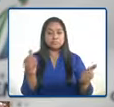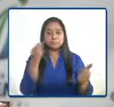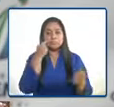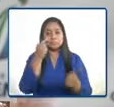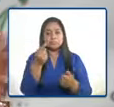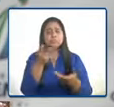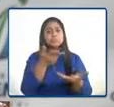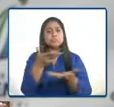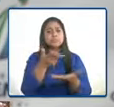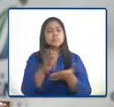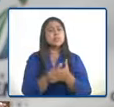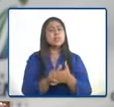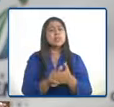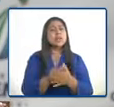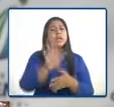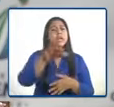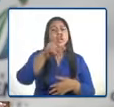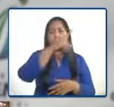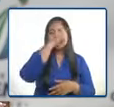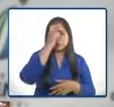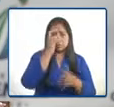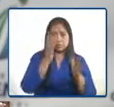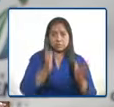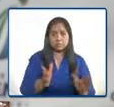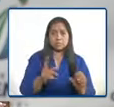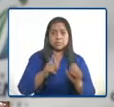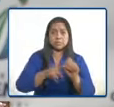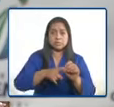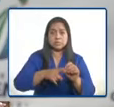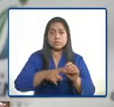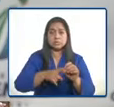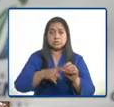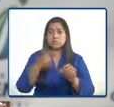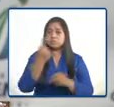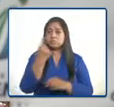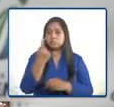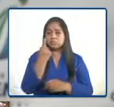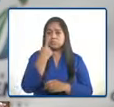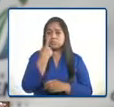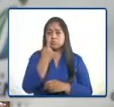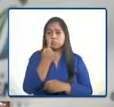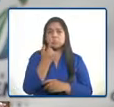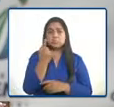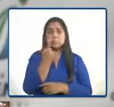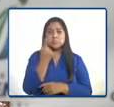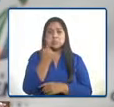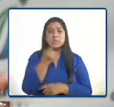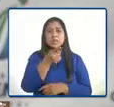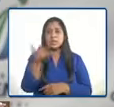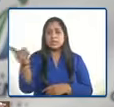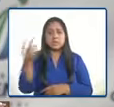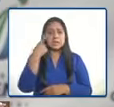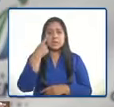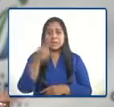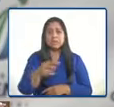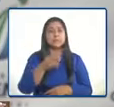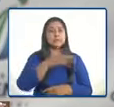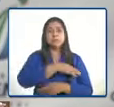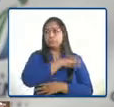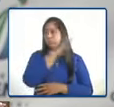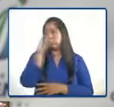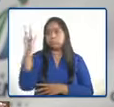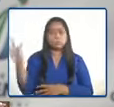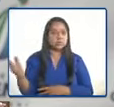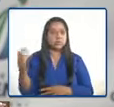atención. Los empleados de Aeronáutica Civil son muy importantes, definitivamente. Ellos son 24 horas, el aeropuerto